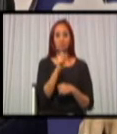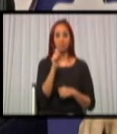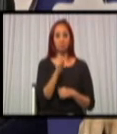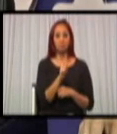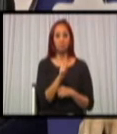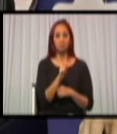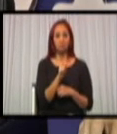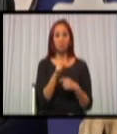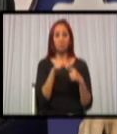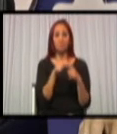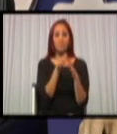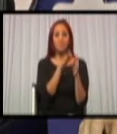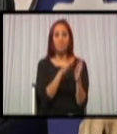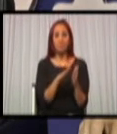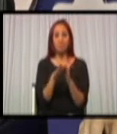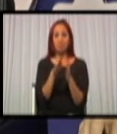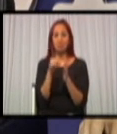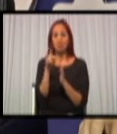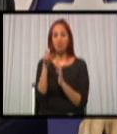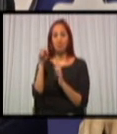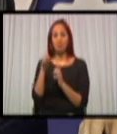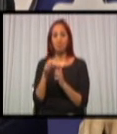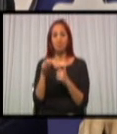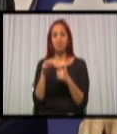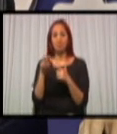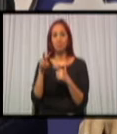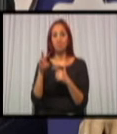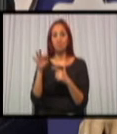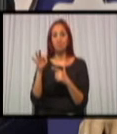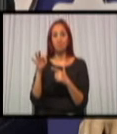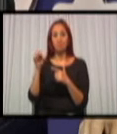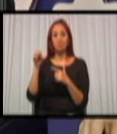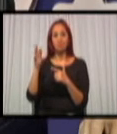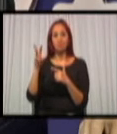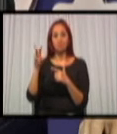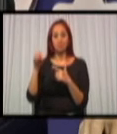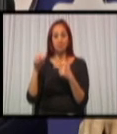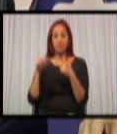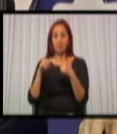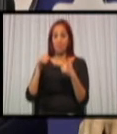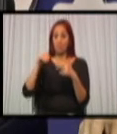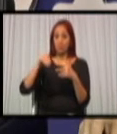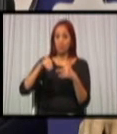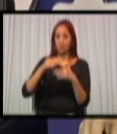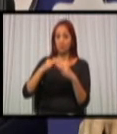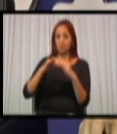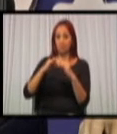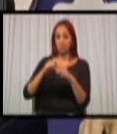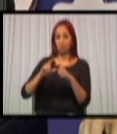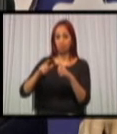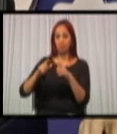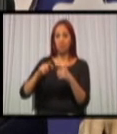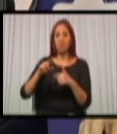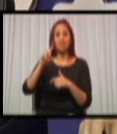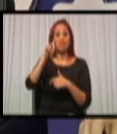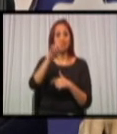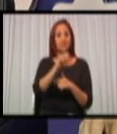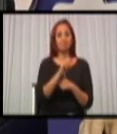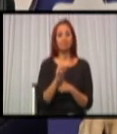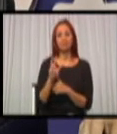La planificación de 100 puntos tiene 29,60. Depósito y tratamiento de residuos de 135